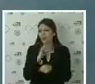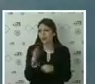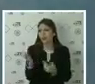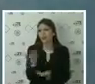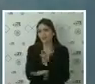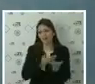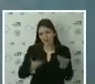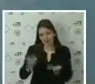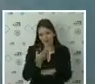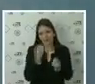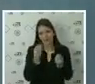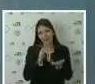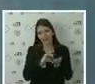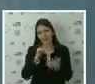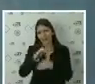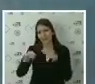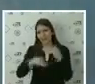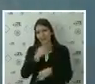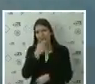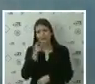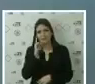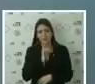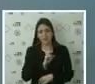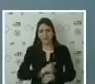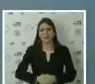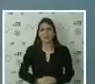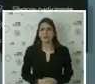las reflexiones. Gracias a todas y todos.